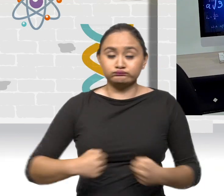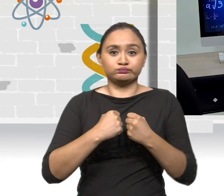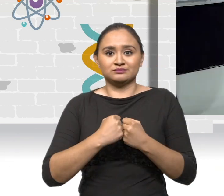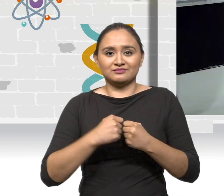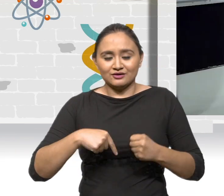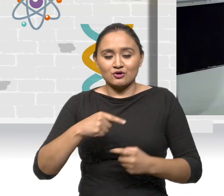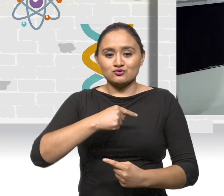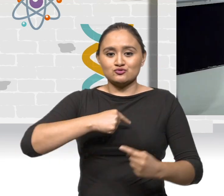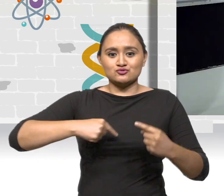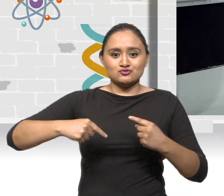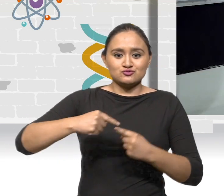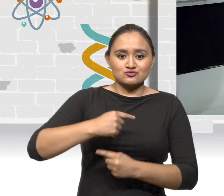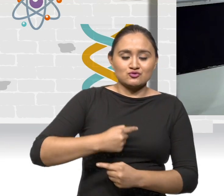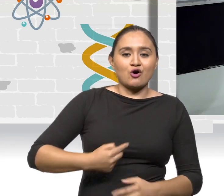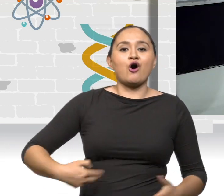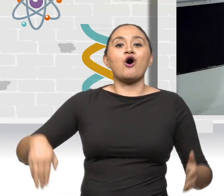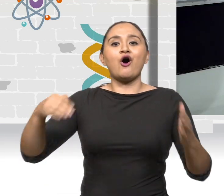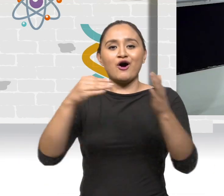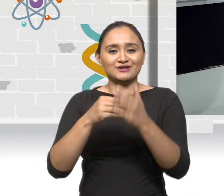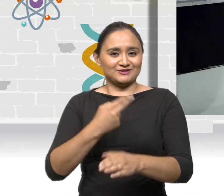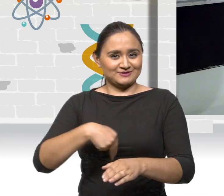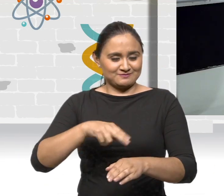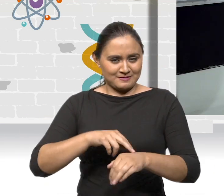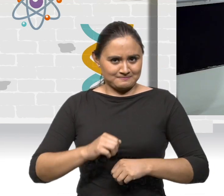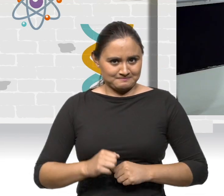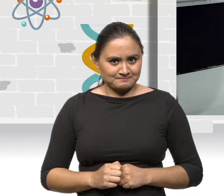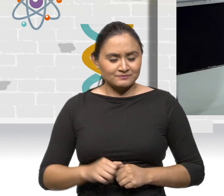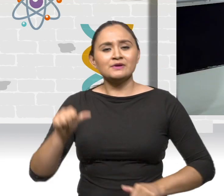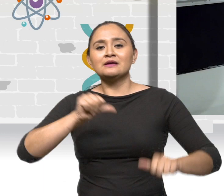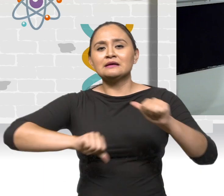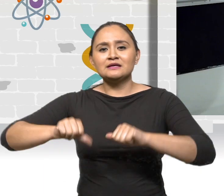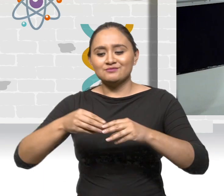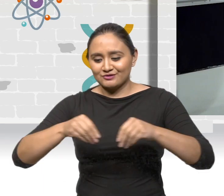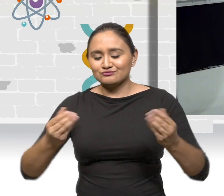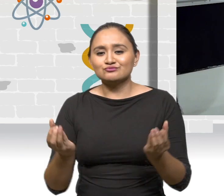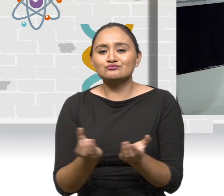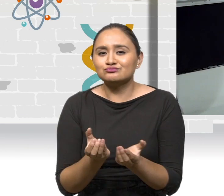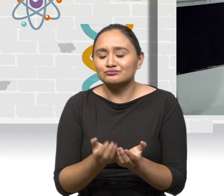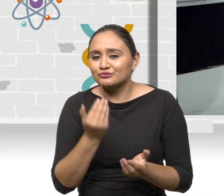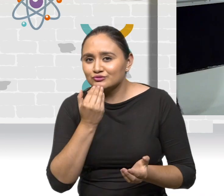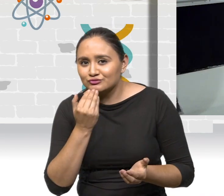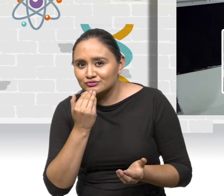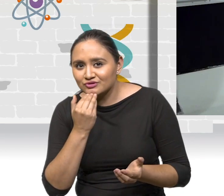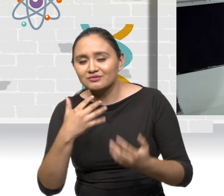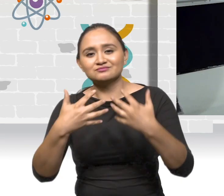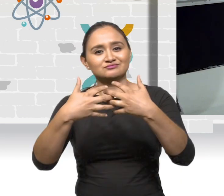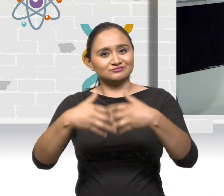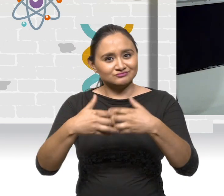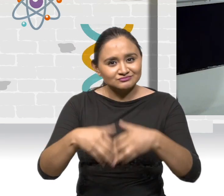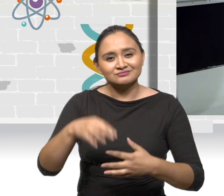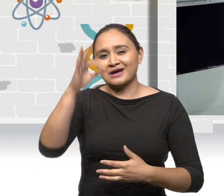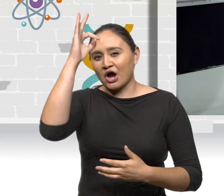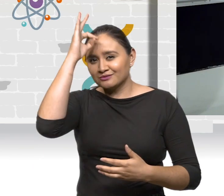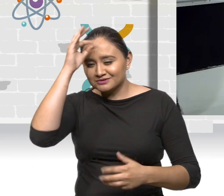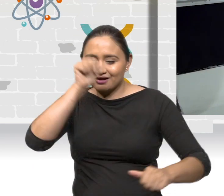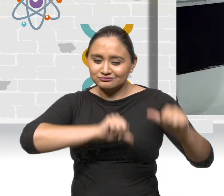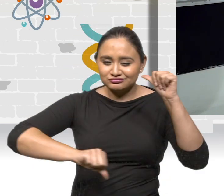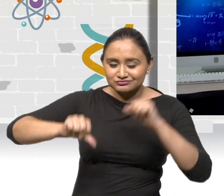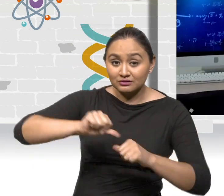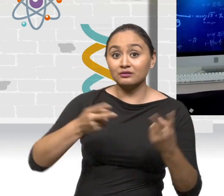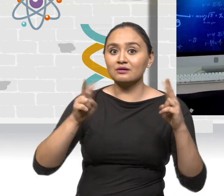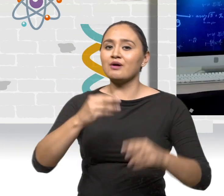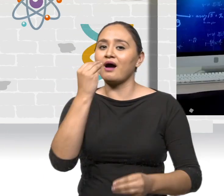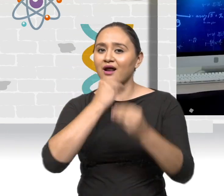organismos. La química orgánica se aplica en la industria farmacéutica, textil y en la producción de alimentos, entre